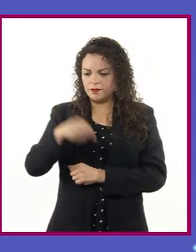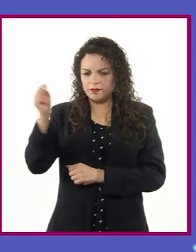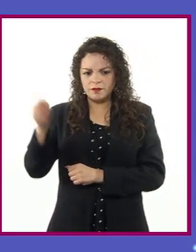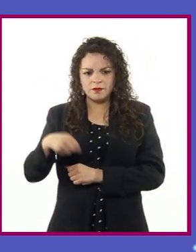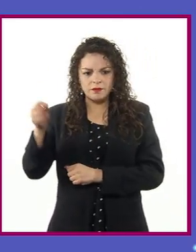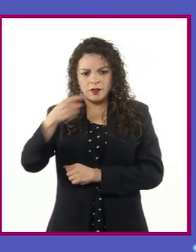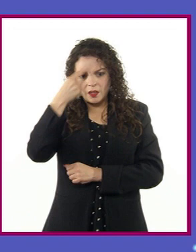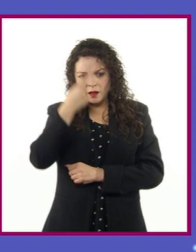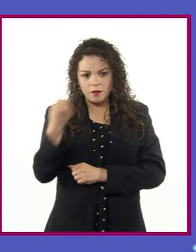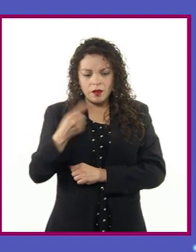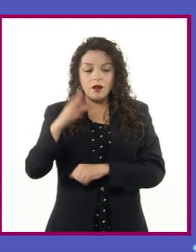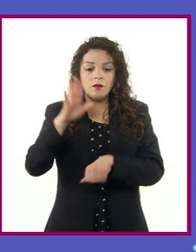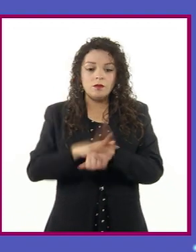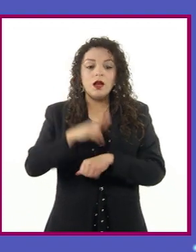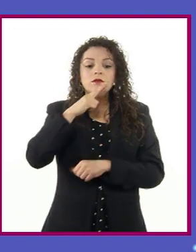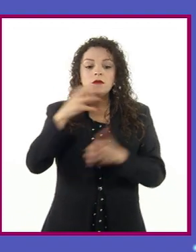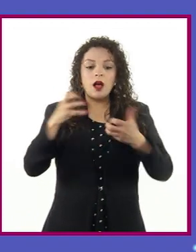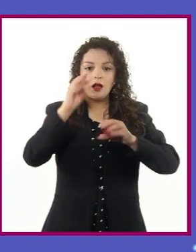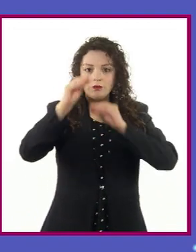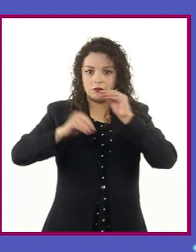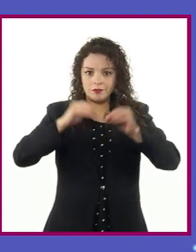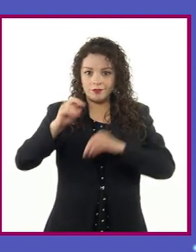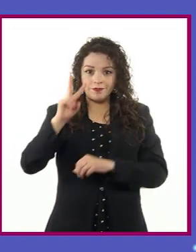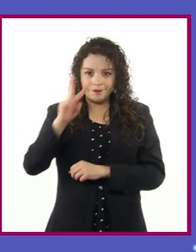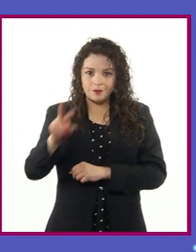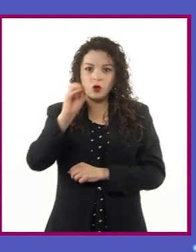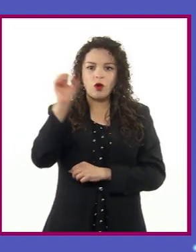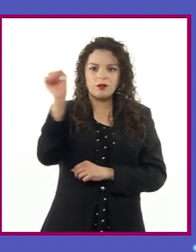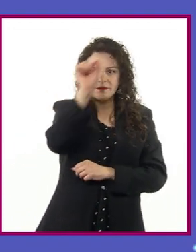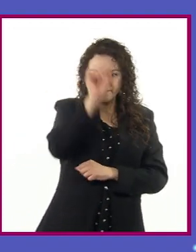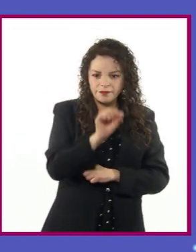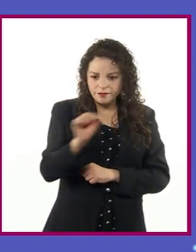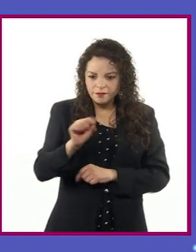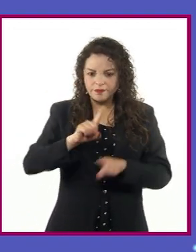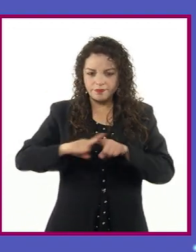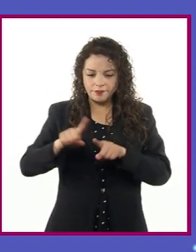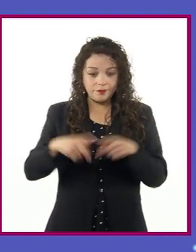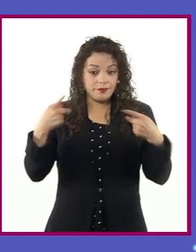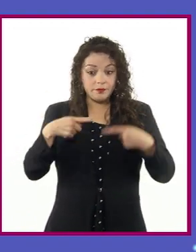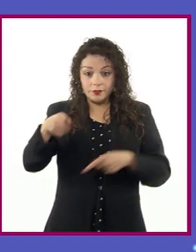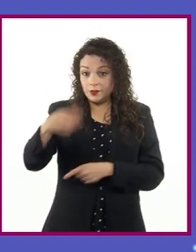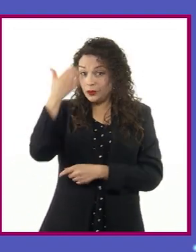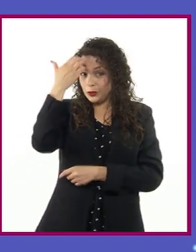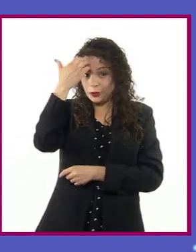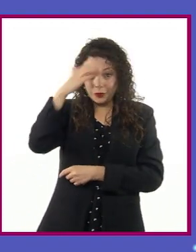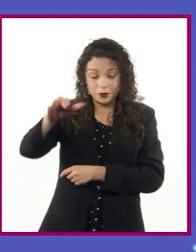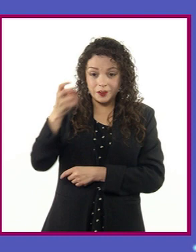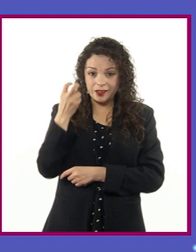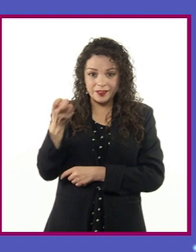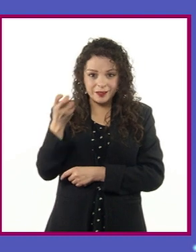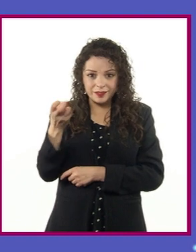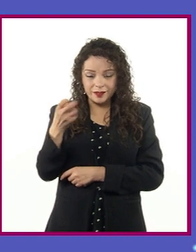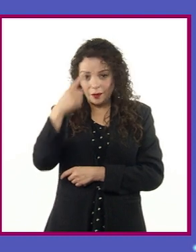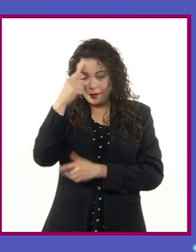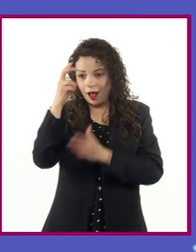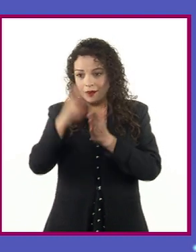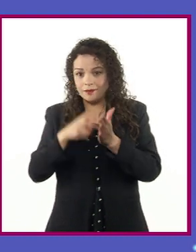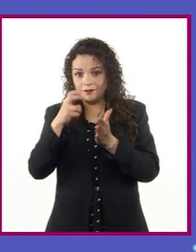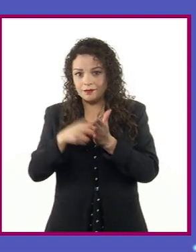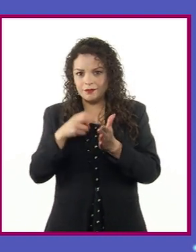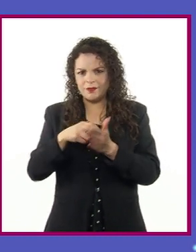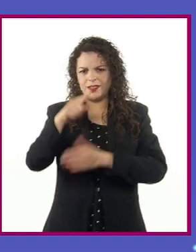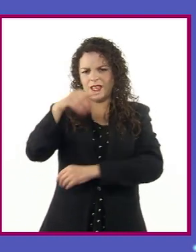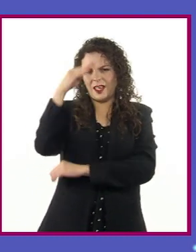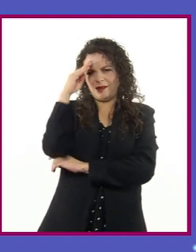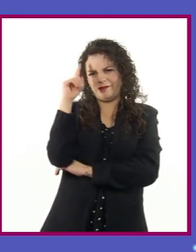de mejorar el contenido. Como podemos ver, para alguien que no está familiarizado con el marcaje de corrección, puede